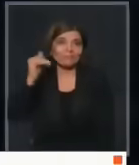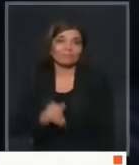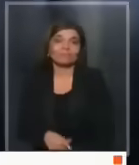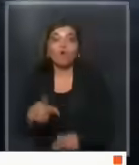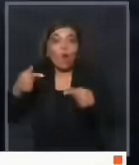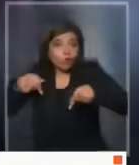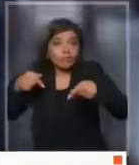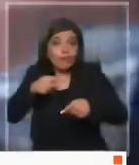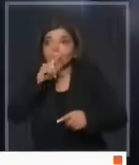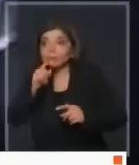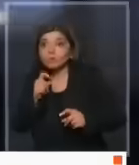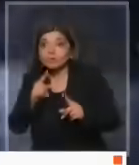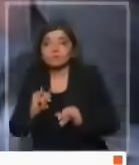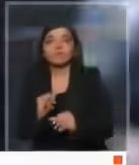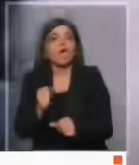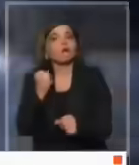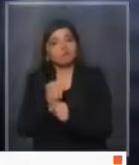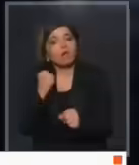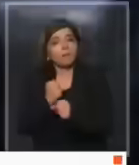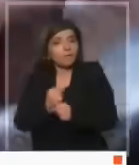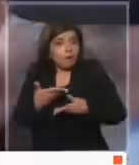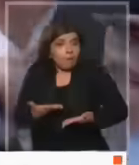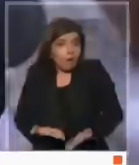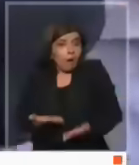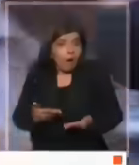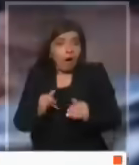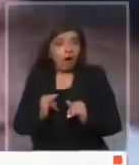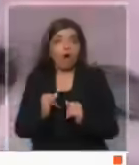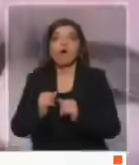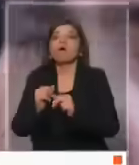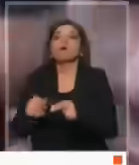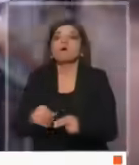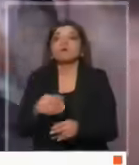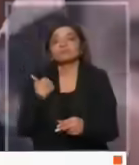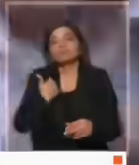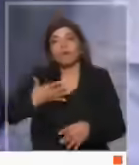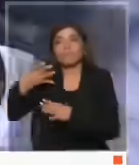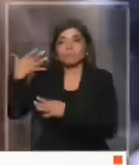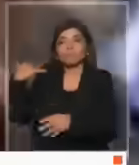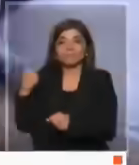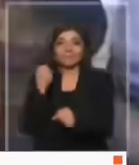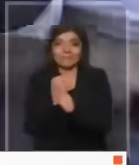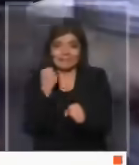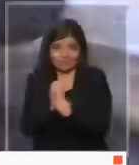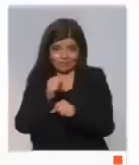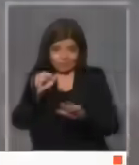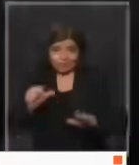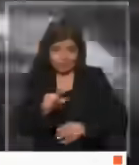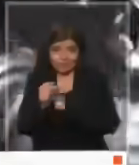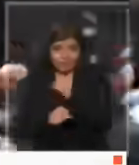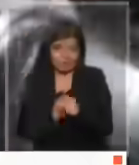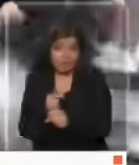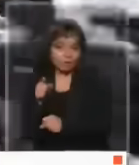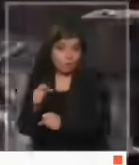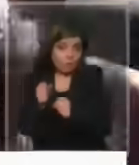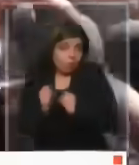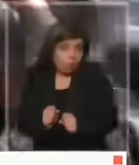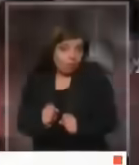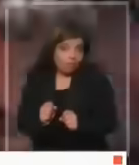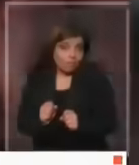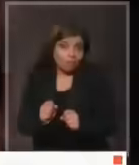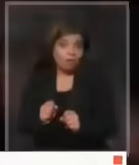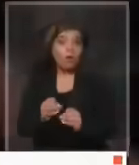día. Siempre he sido muy trabajadora, trabajo de los 16 años y es lo que hoy día puedo hacer. No, nunca he tenido